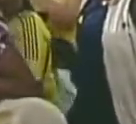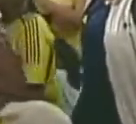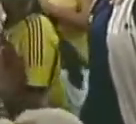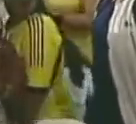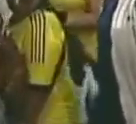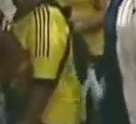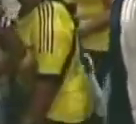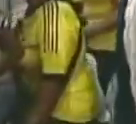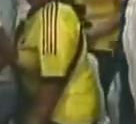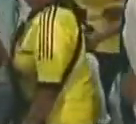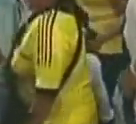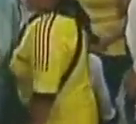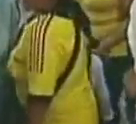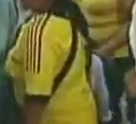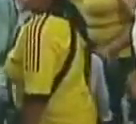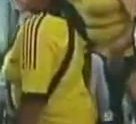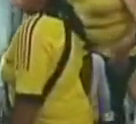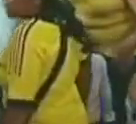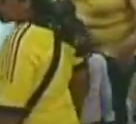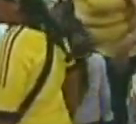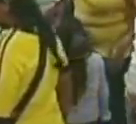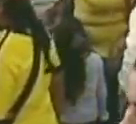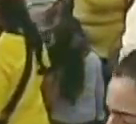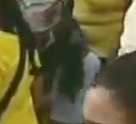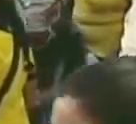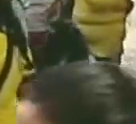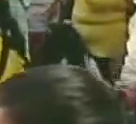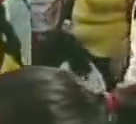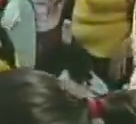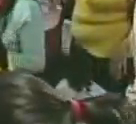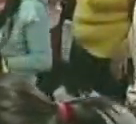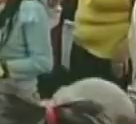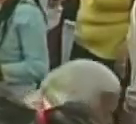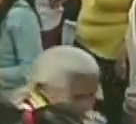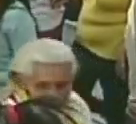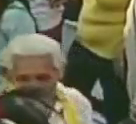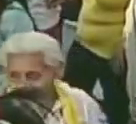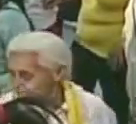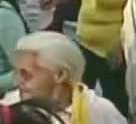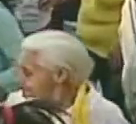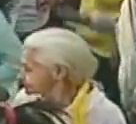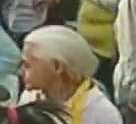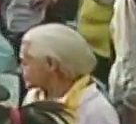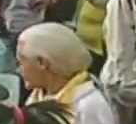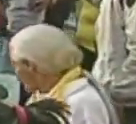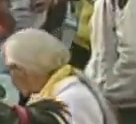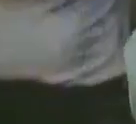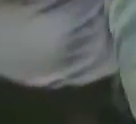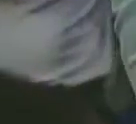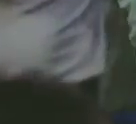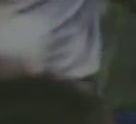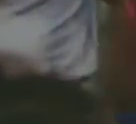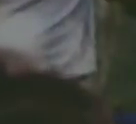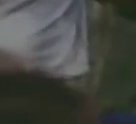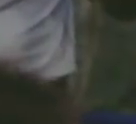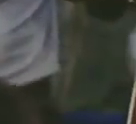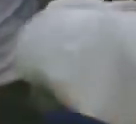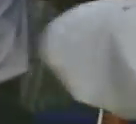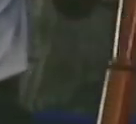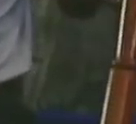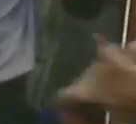importantes anuncios para el pueblo campesino, y es que instruyó a la Asamblea Nacional Constituyente se abra un proceso de